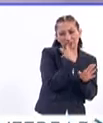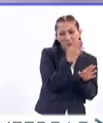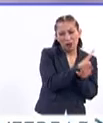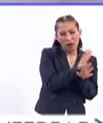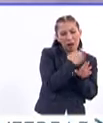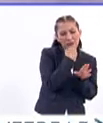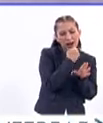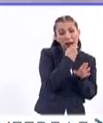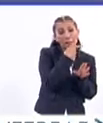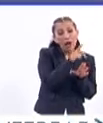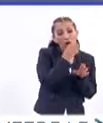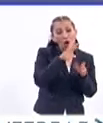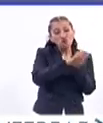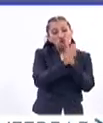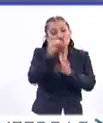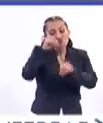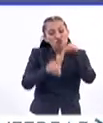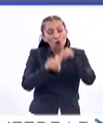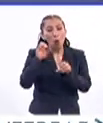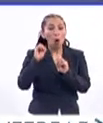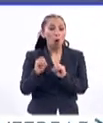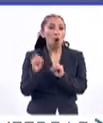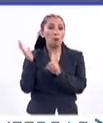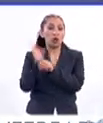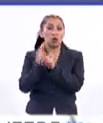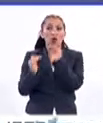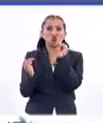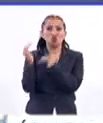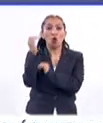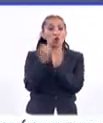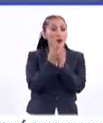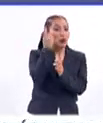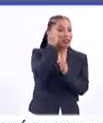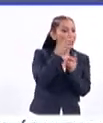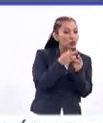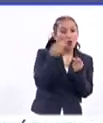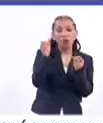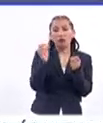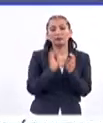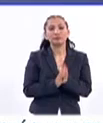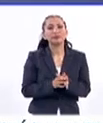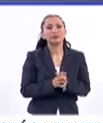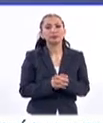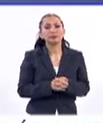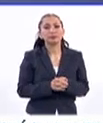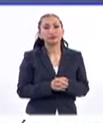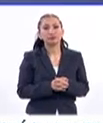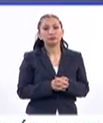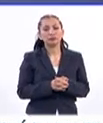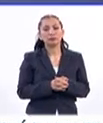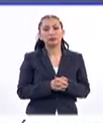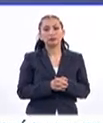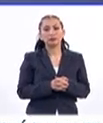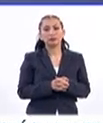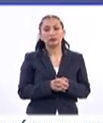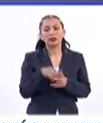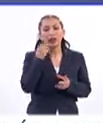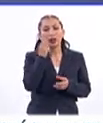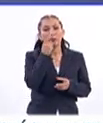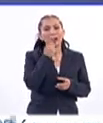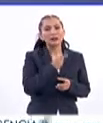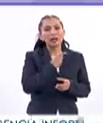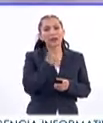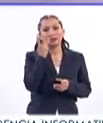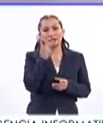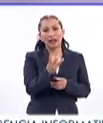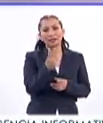momento dado, o películas, óperas primas, ¿no? O nuevos directores, en fin. Me gustaría que nos comentaras que